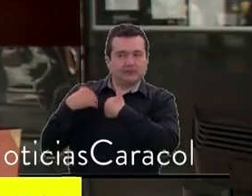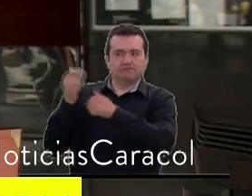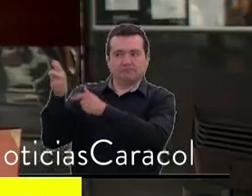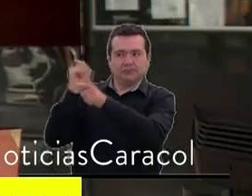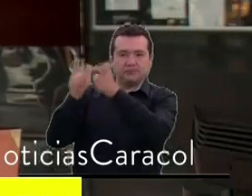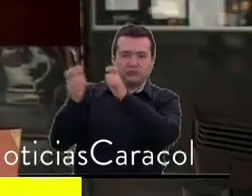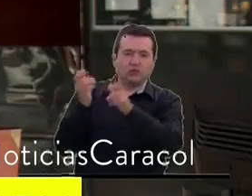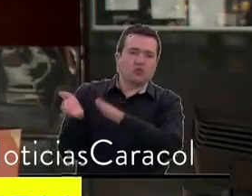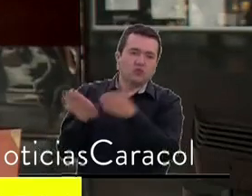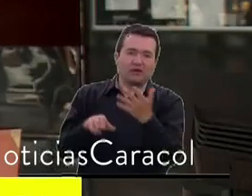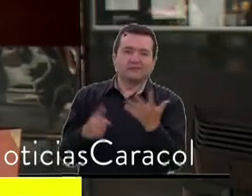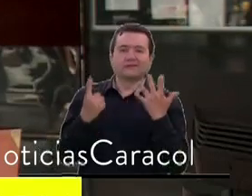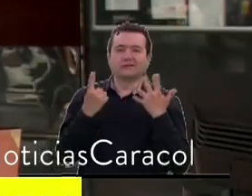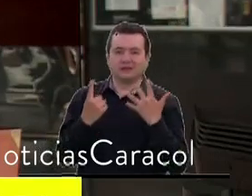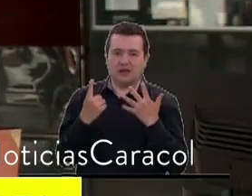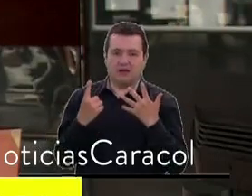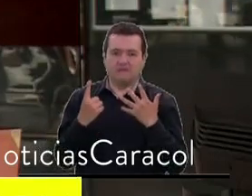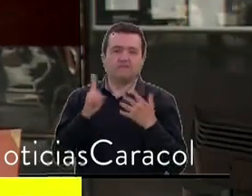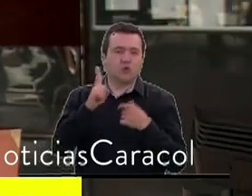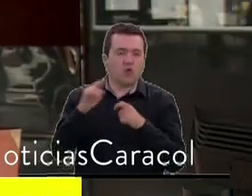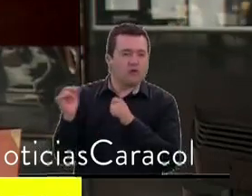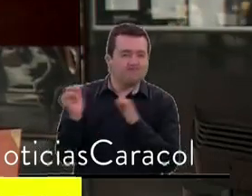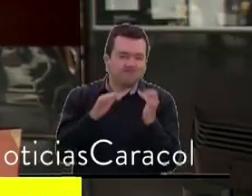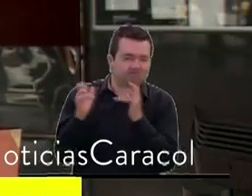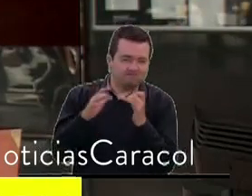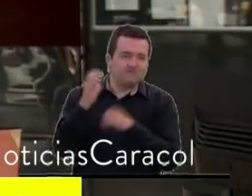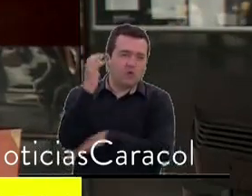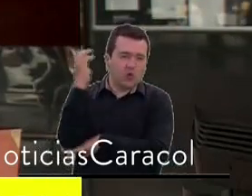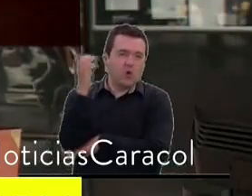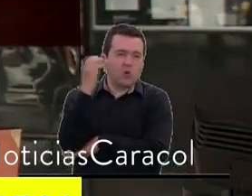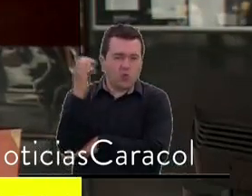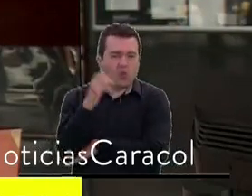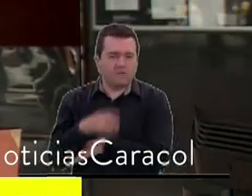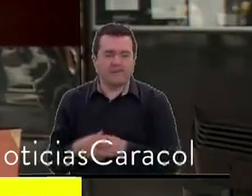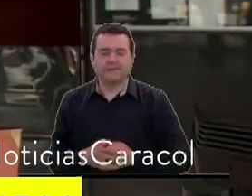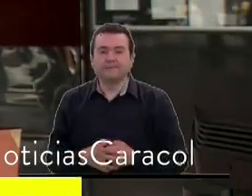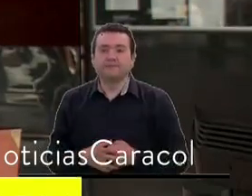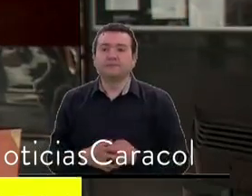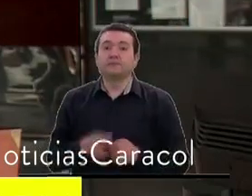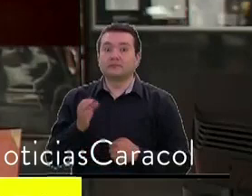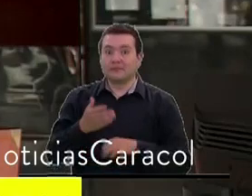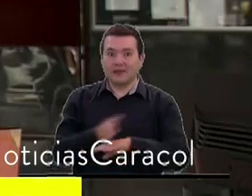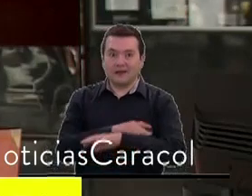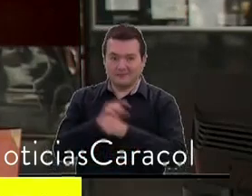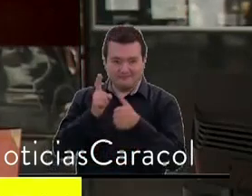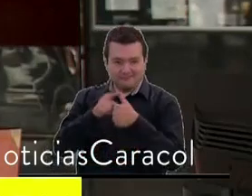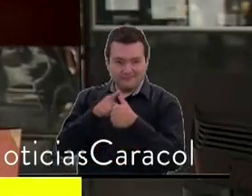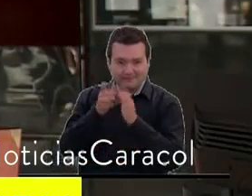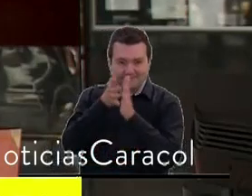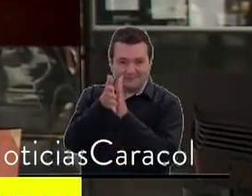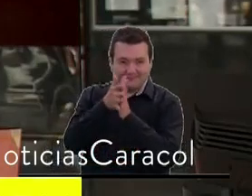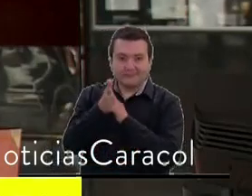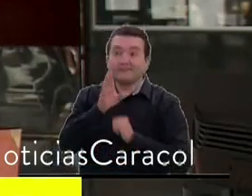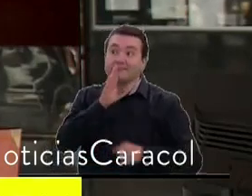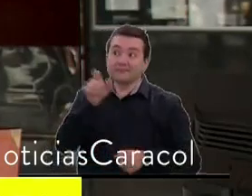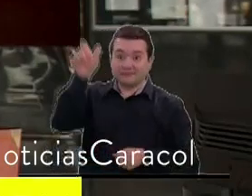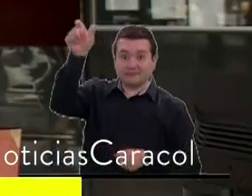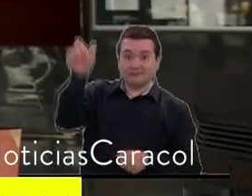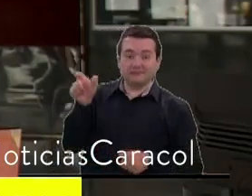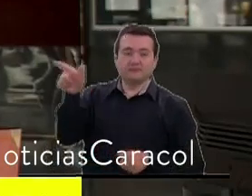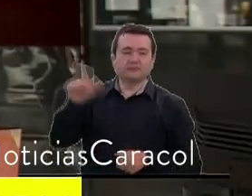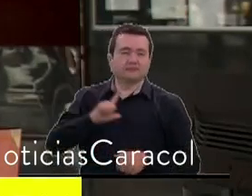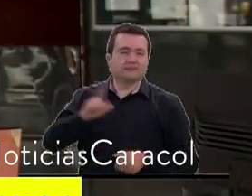homicidios ocurridos en el marco del conflicto armado. Como ya les contamos, el primero de ellos tiene que ver con el magnicidio del